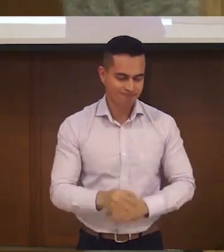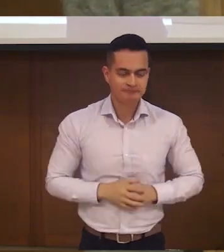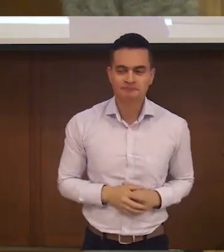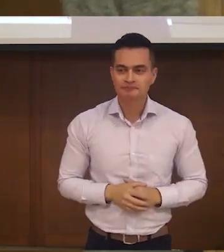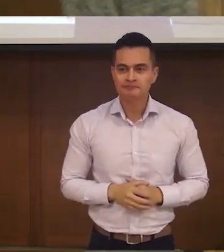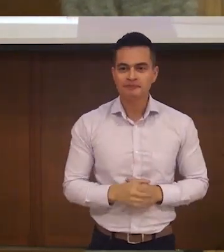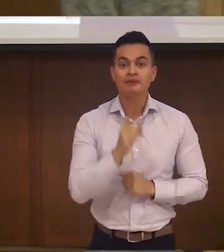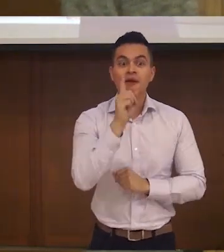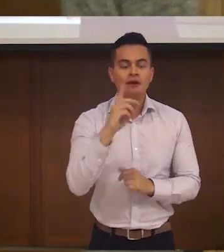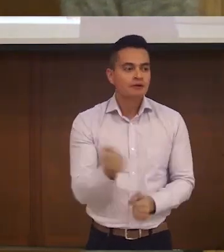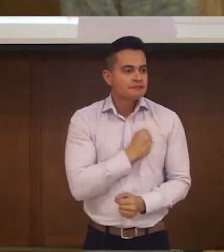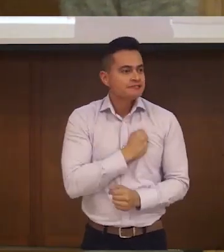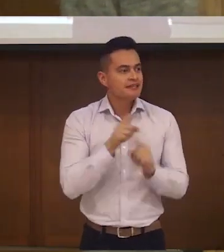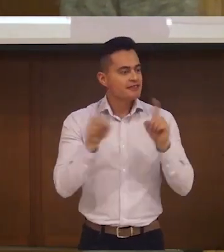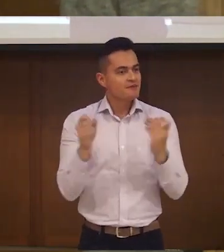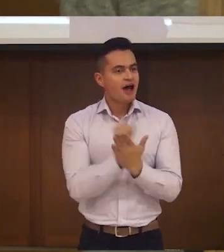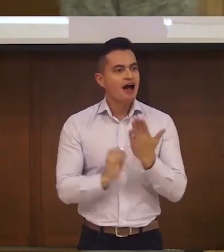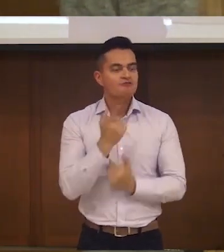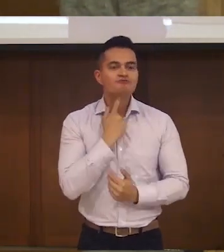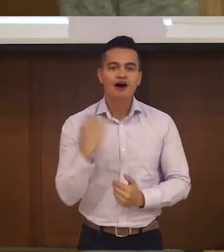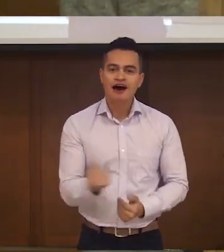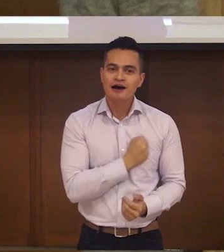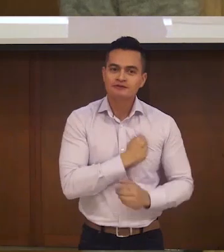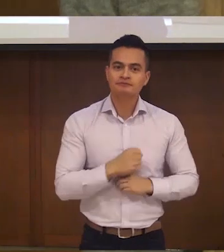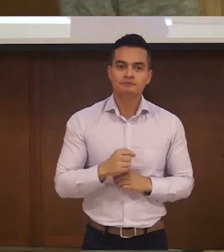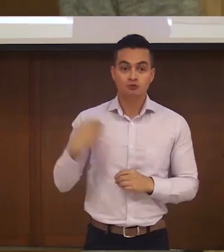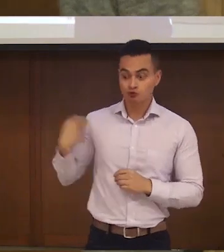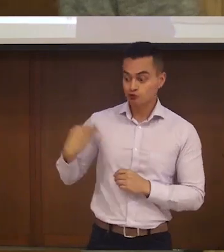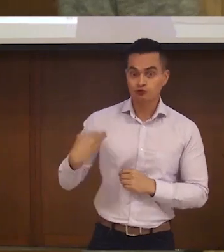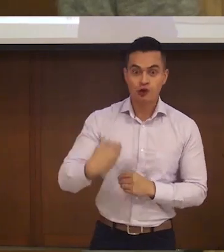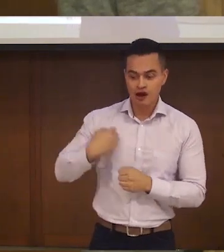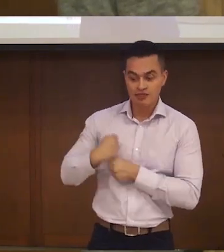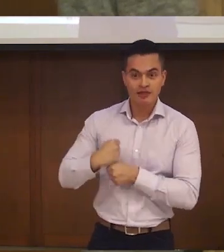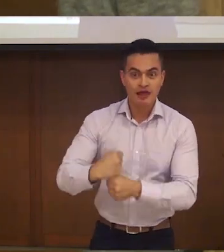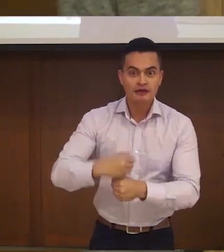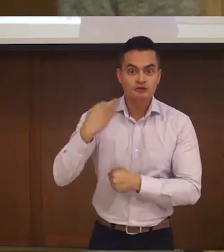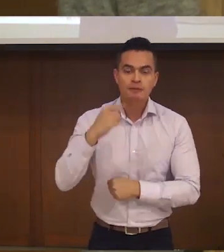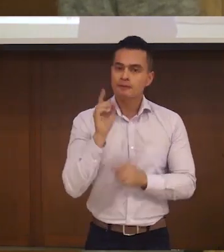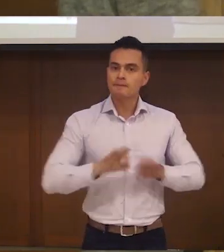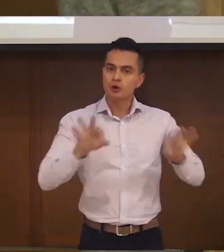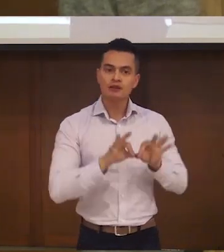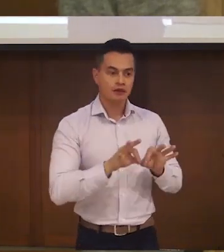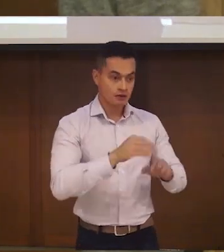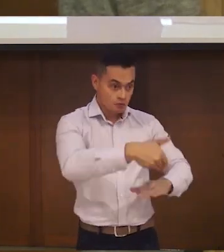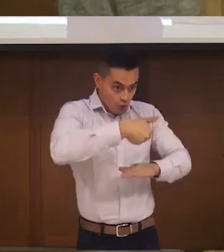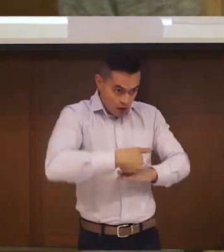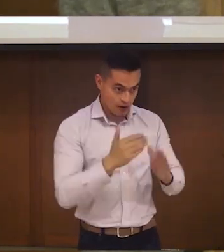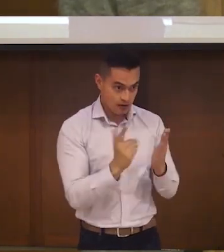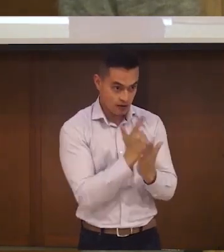Pero me gusta mucho, y en todos los trabajos, siempre he tratado de que la documentación fuera una